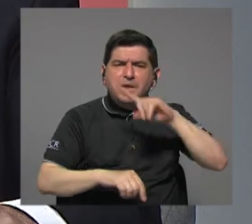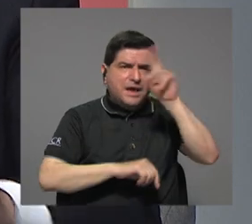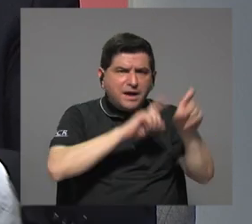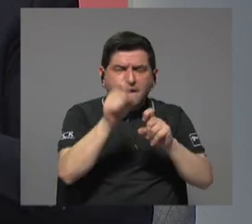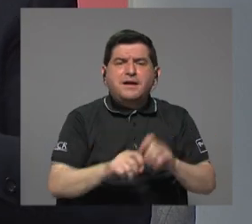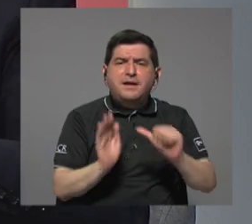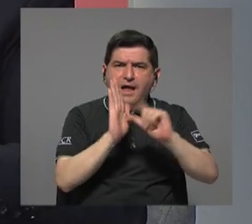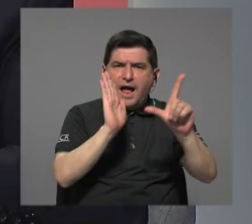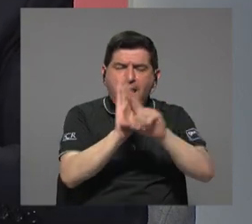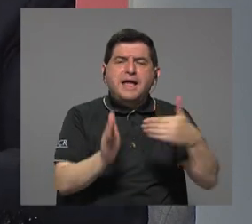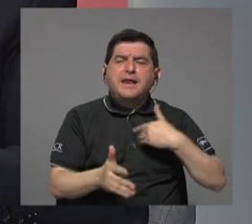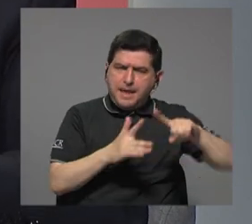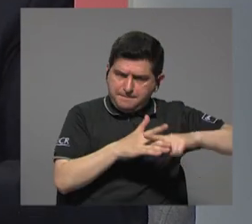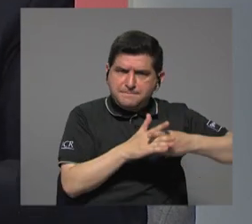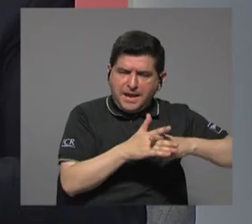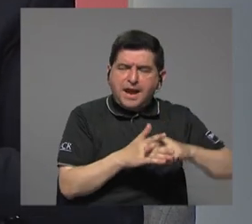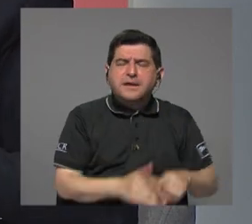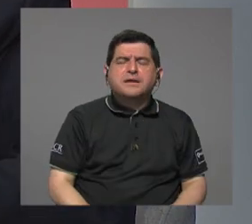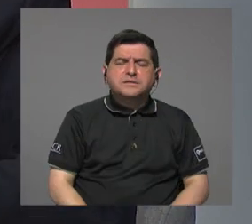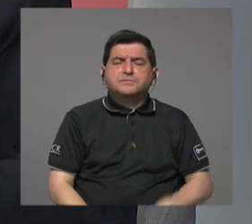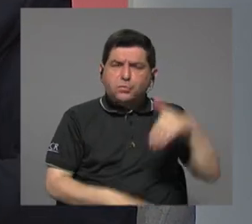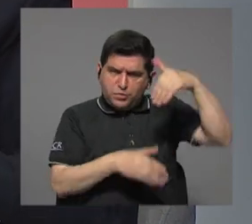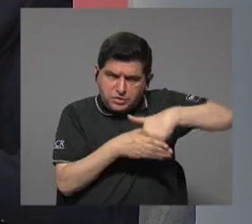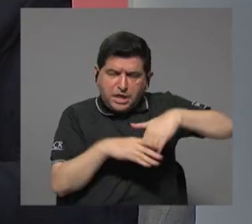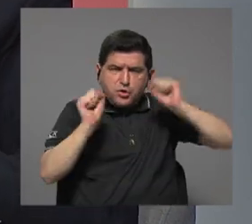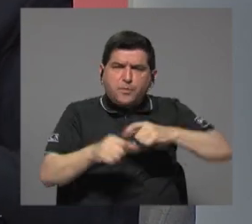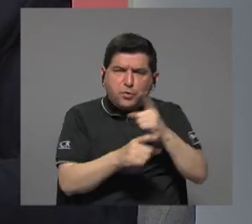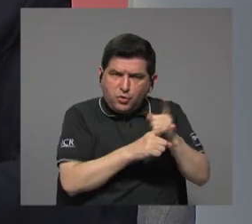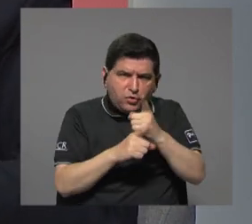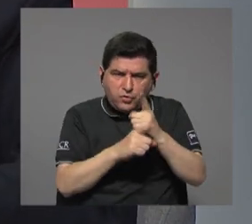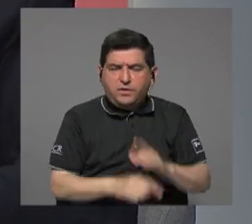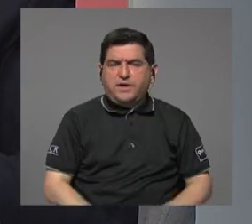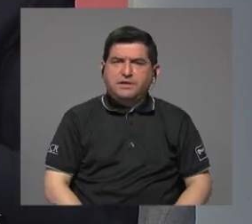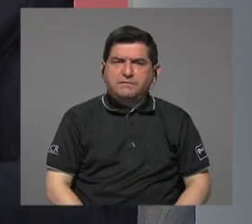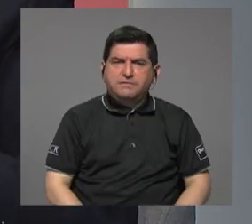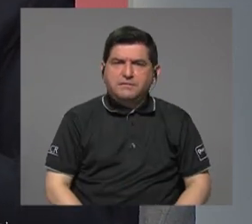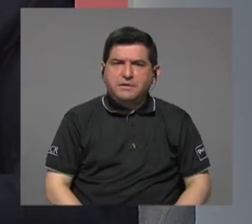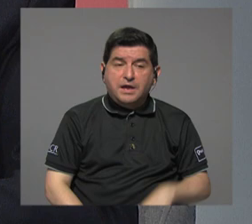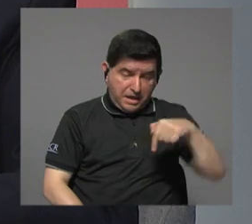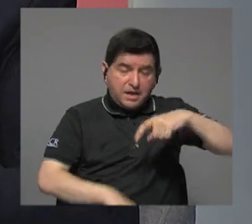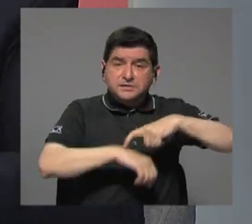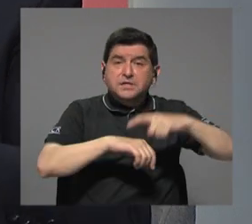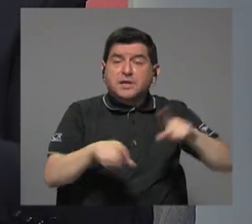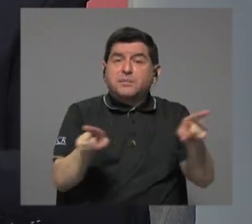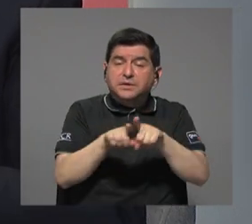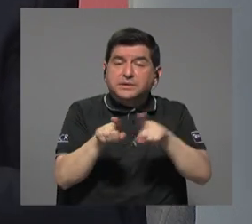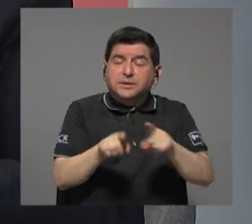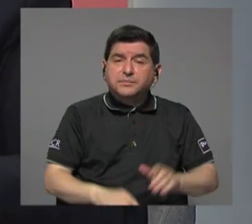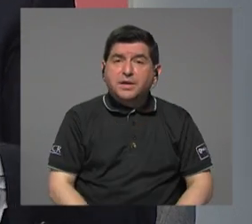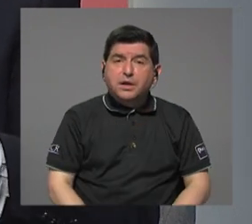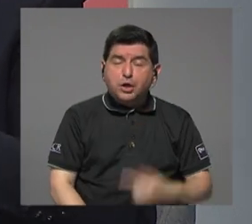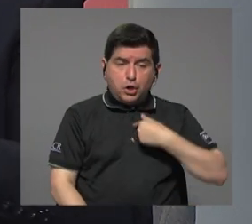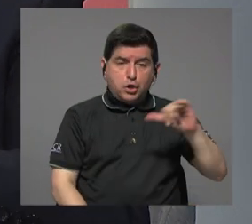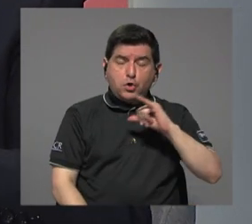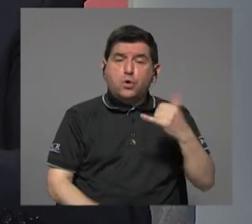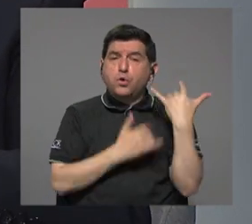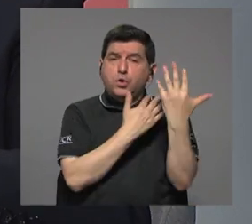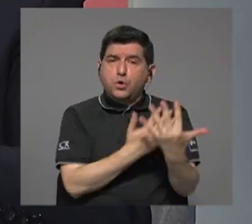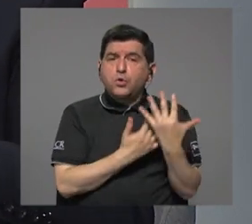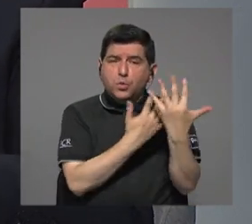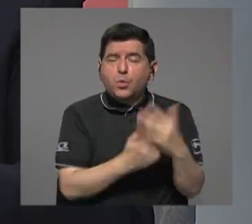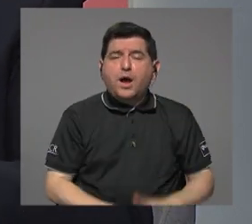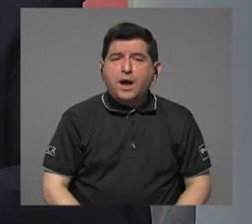legislativa tiene los mecanismos legislativo para poderlo enmendar aún en esta fase y yo también espero que